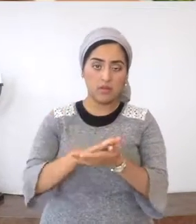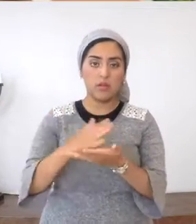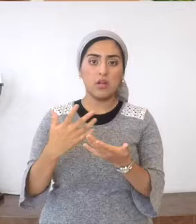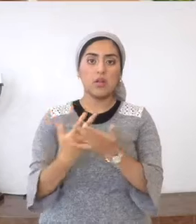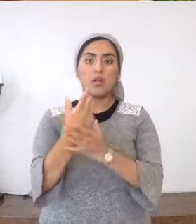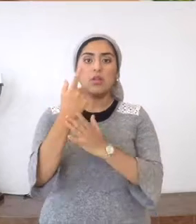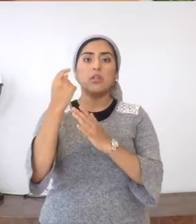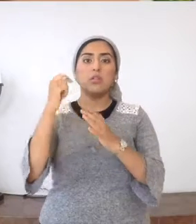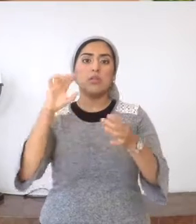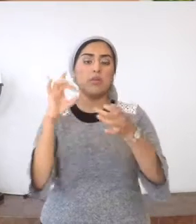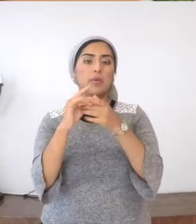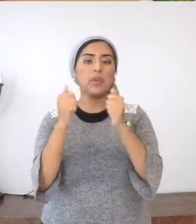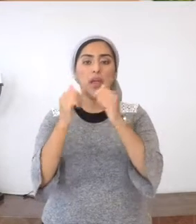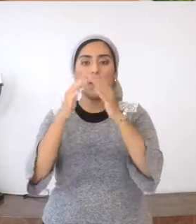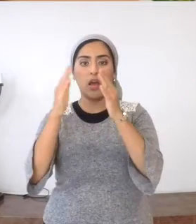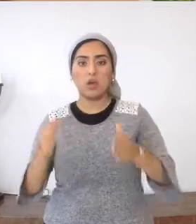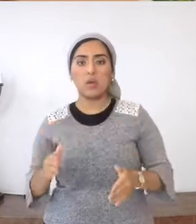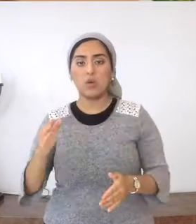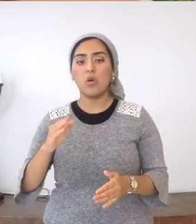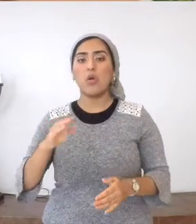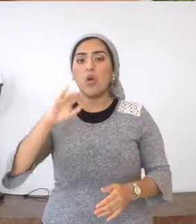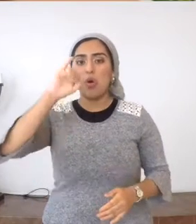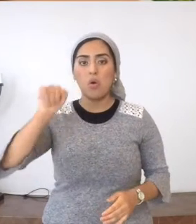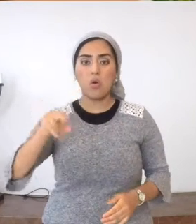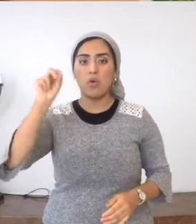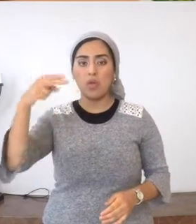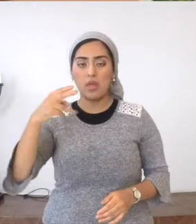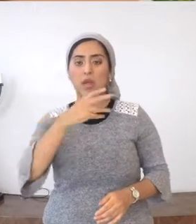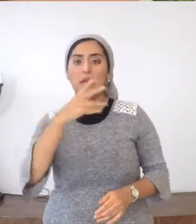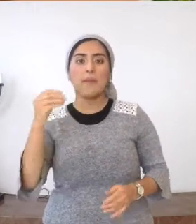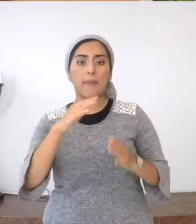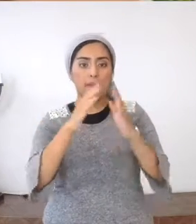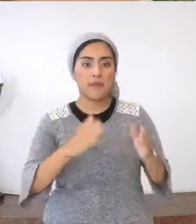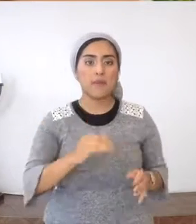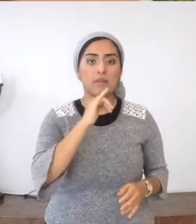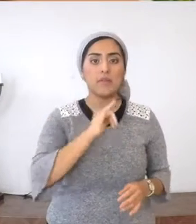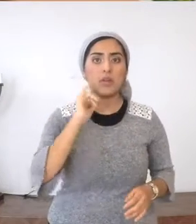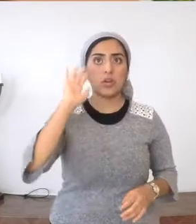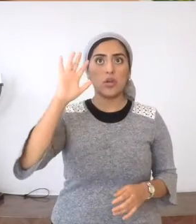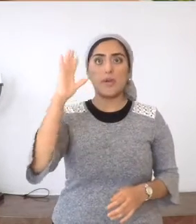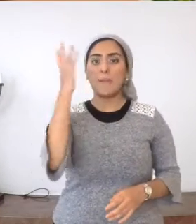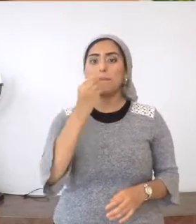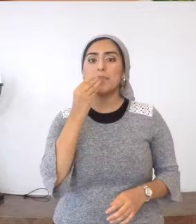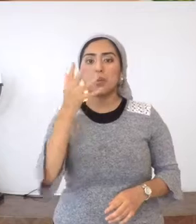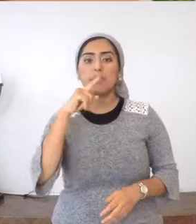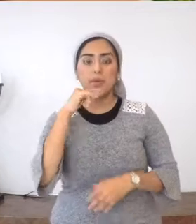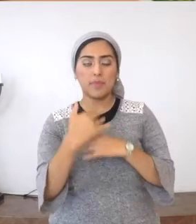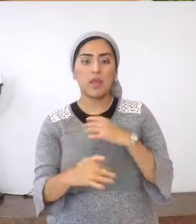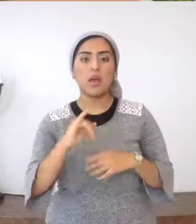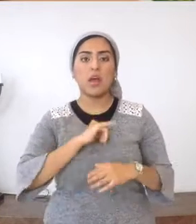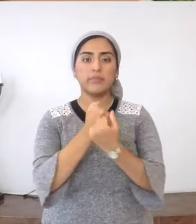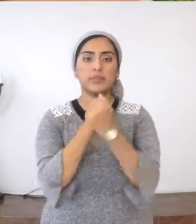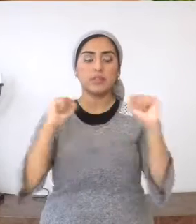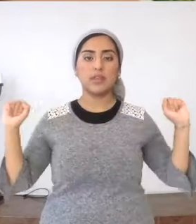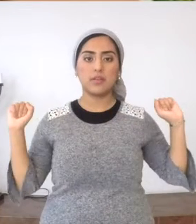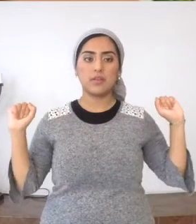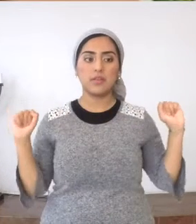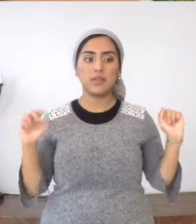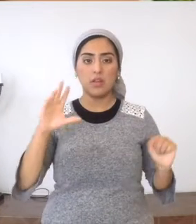el madero Por el pacto Que está escrito En el nuevo pacto Con la casa de juda Y con la casa de israel Provitizado En jeremías 31